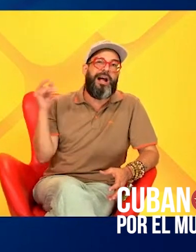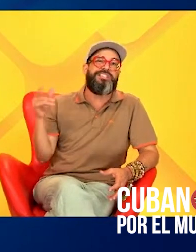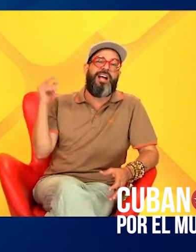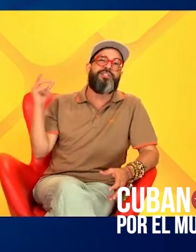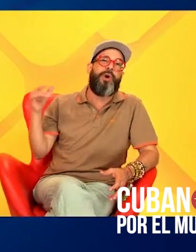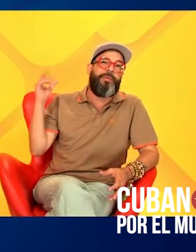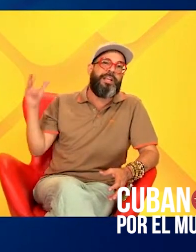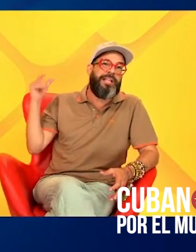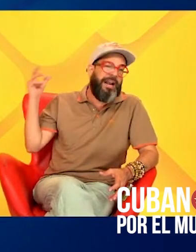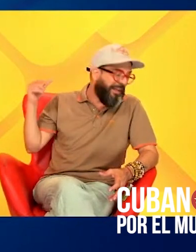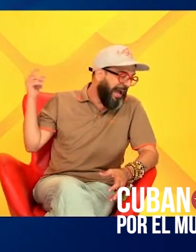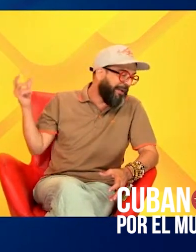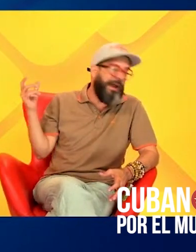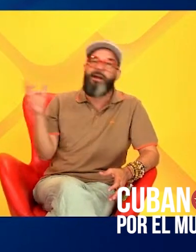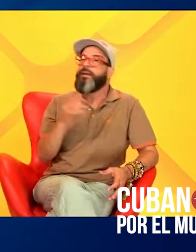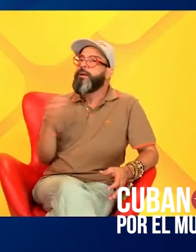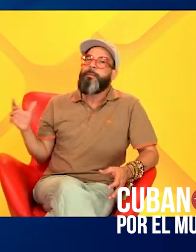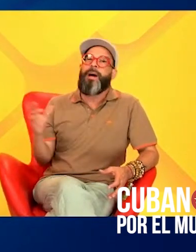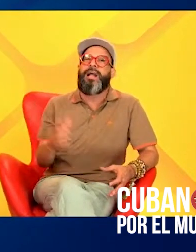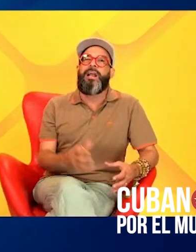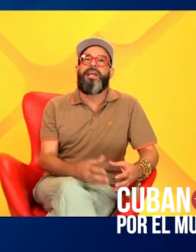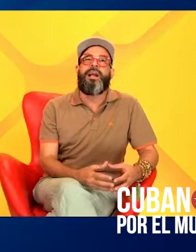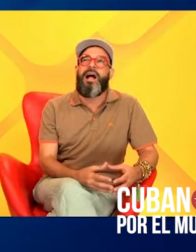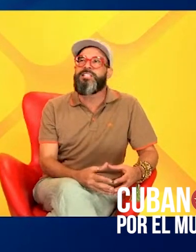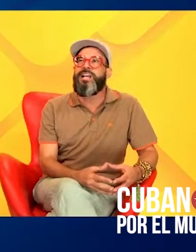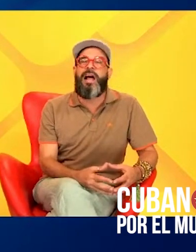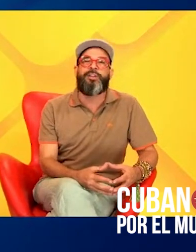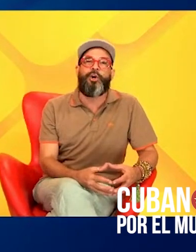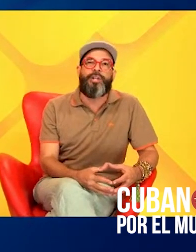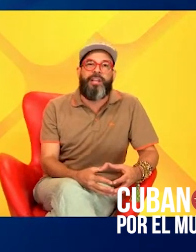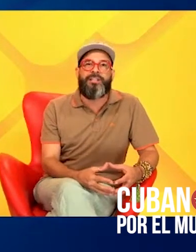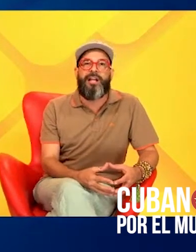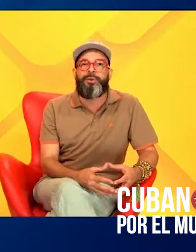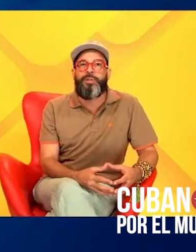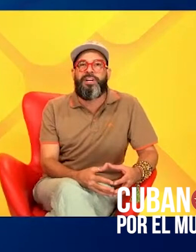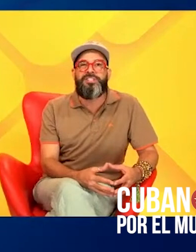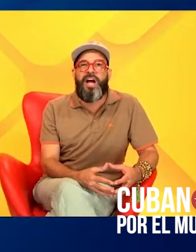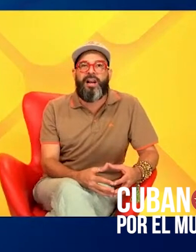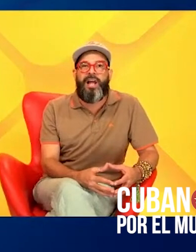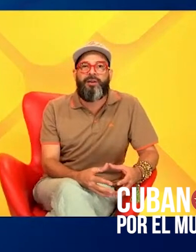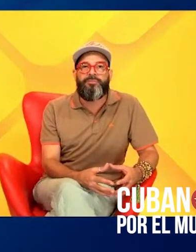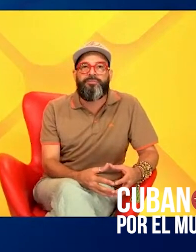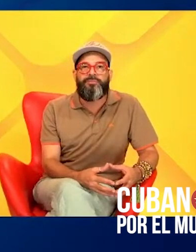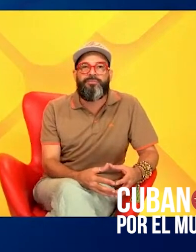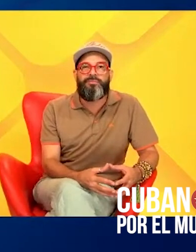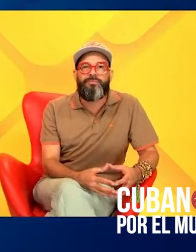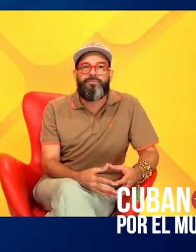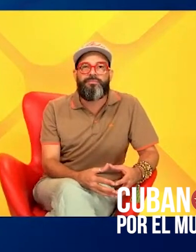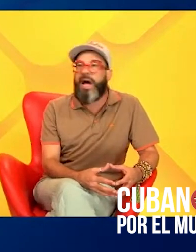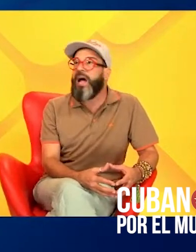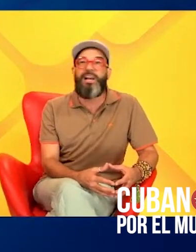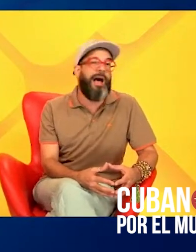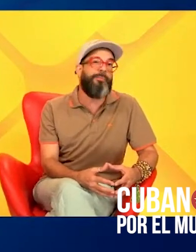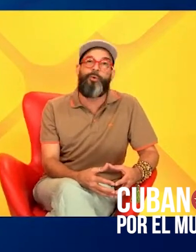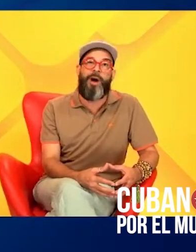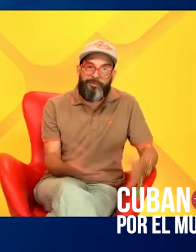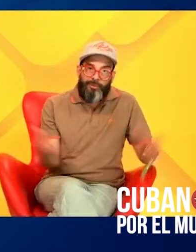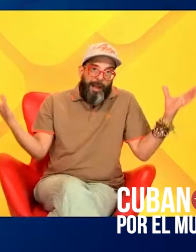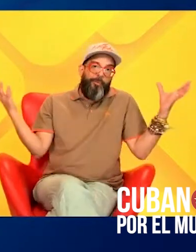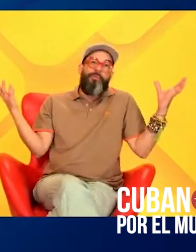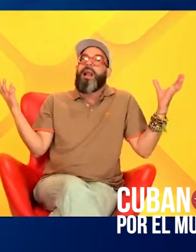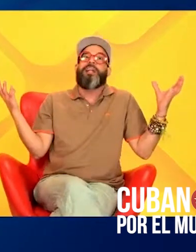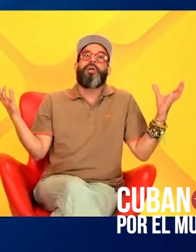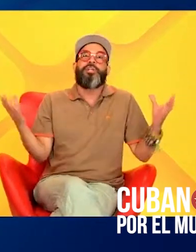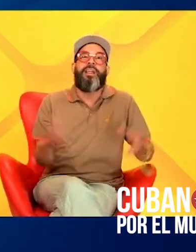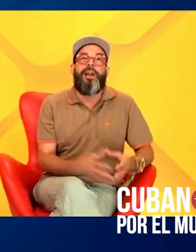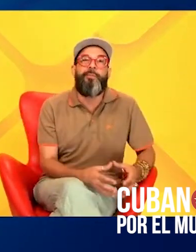días en casa de su amiguita nada de arma para que le Descanse La tota de tanto utilizarla Ay la muma